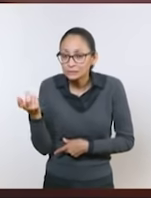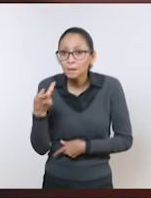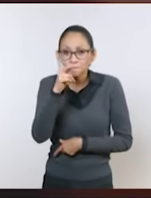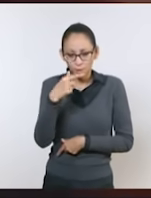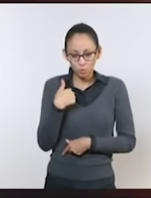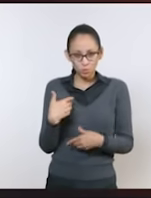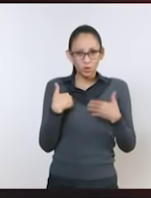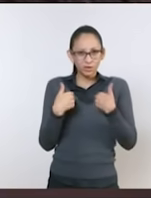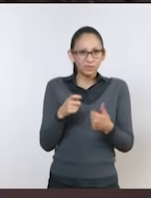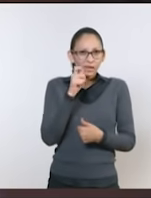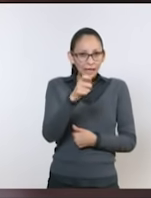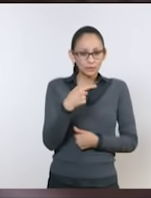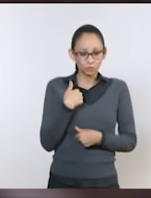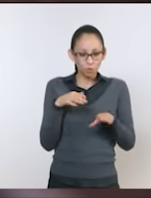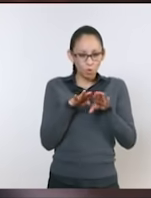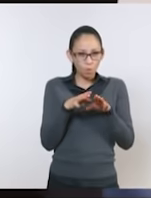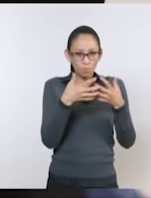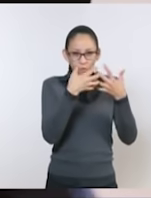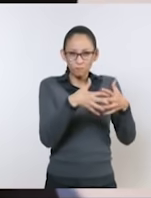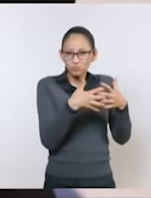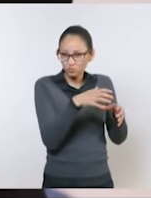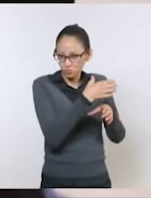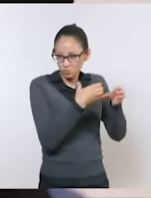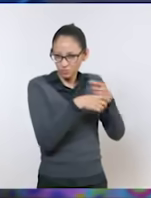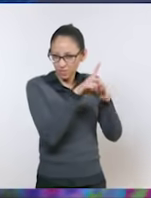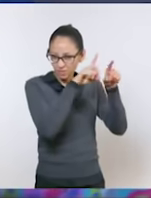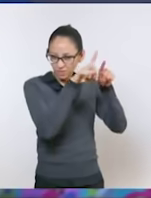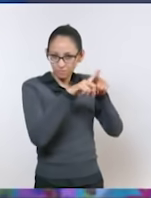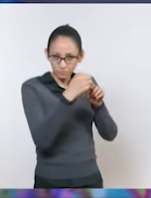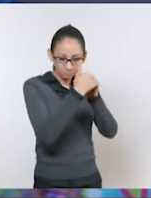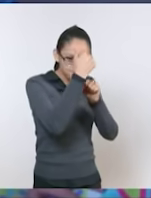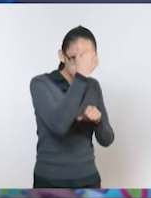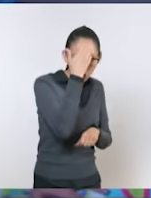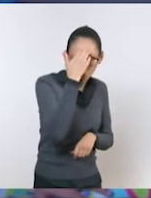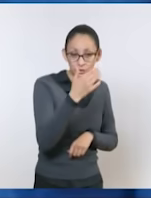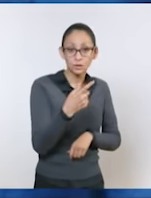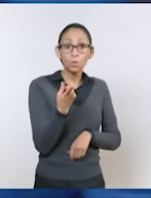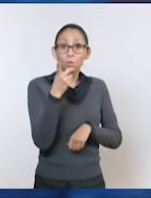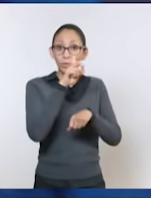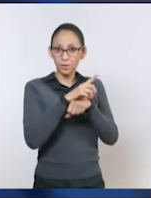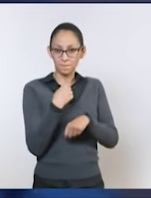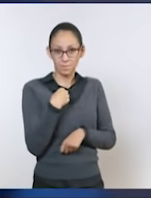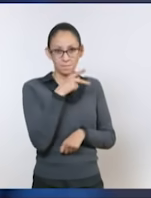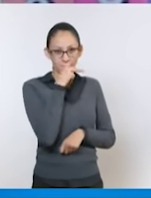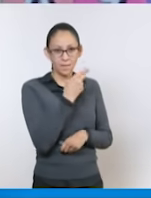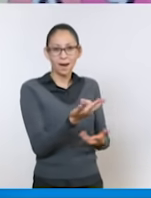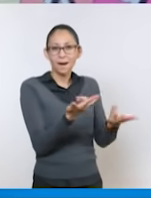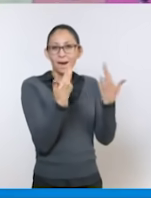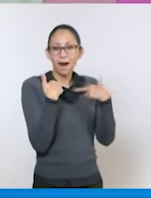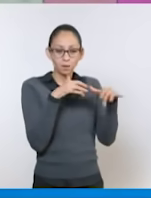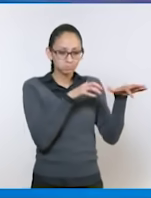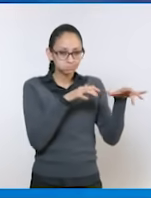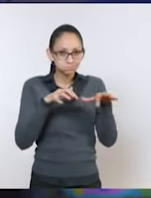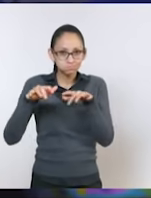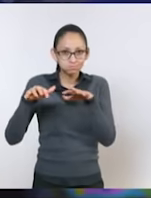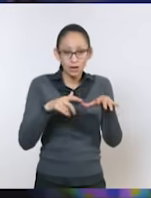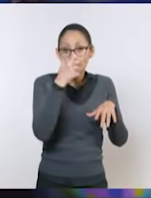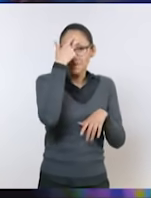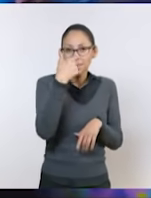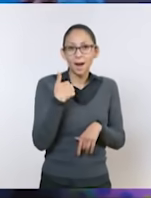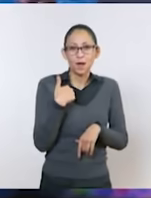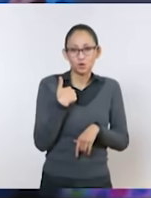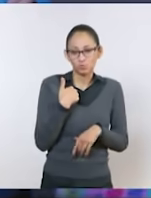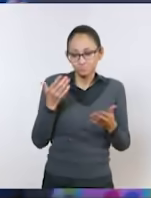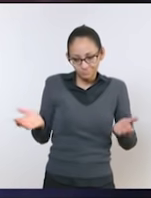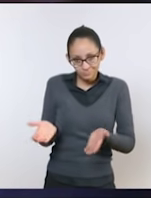mí me hizo entender cómo funcionan las cosas. Un día, mi papá me regaló un pianito de juguete con todas las ganas